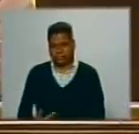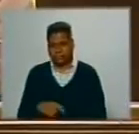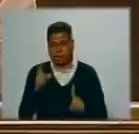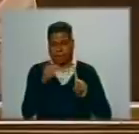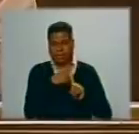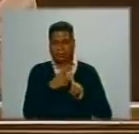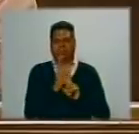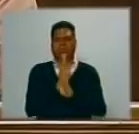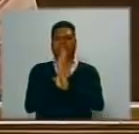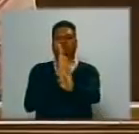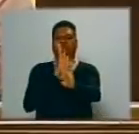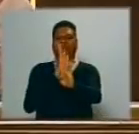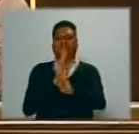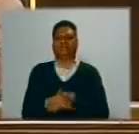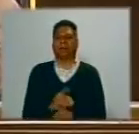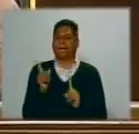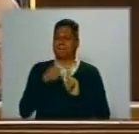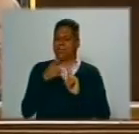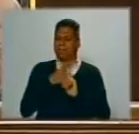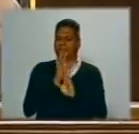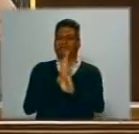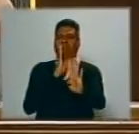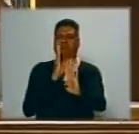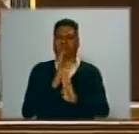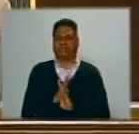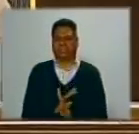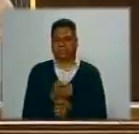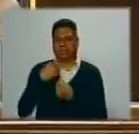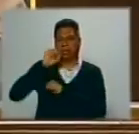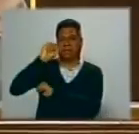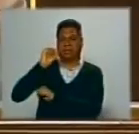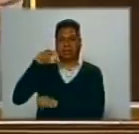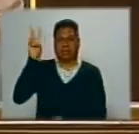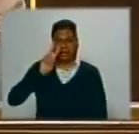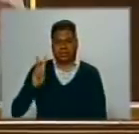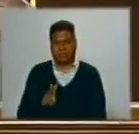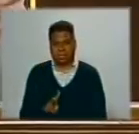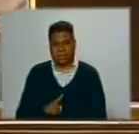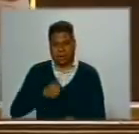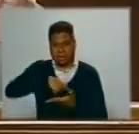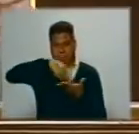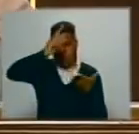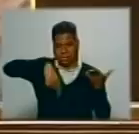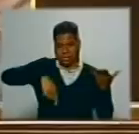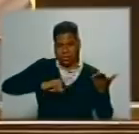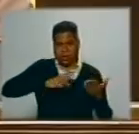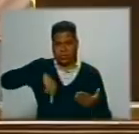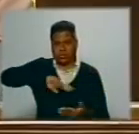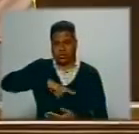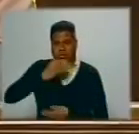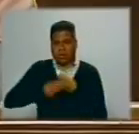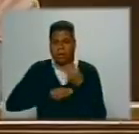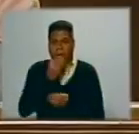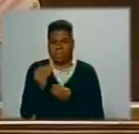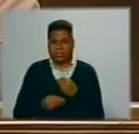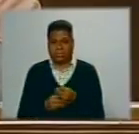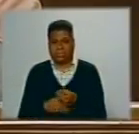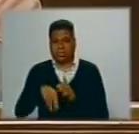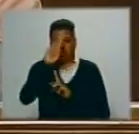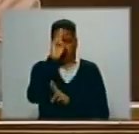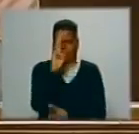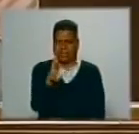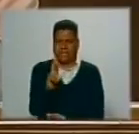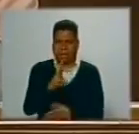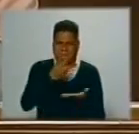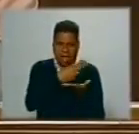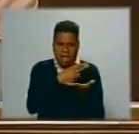fila por defender a nuestra patria. Lo suscribió y nosotros lo vamos a cumplir y lo vamos a respetar.